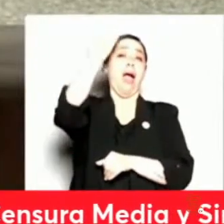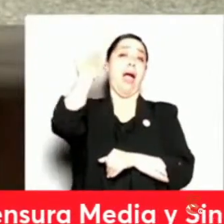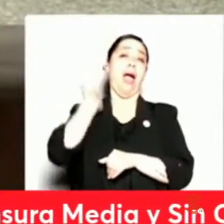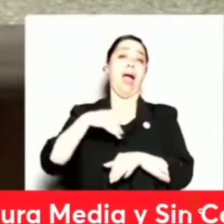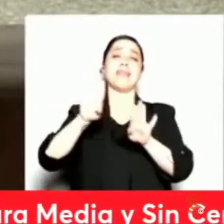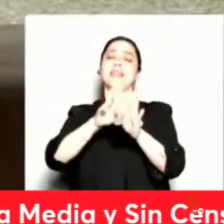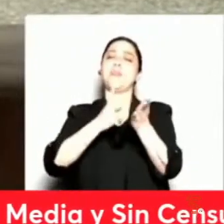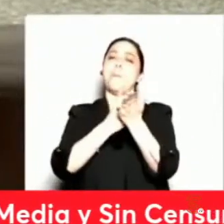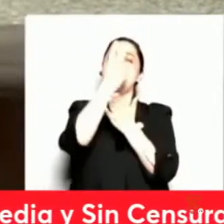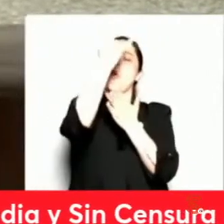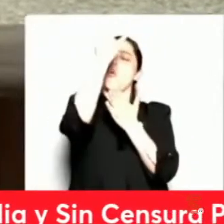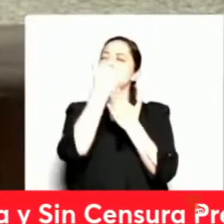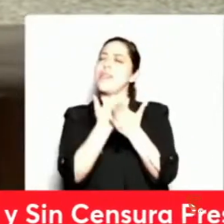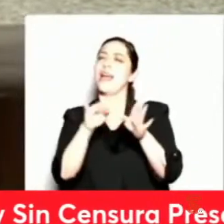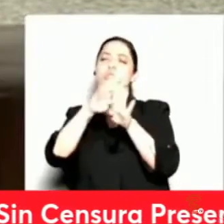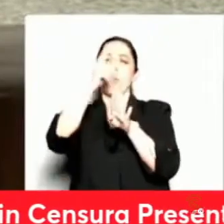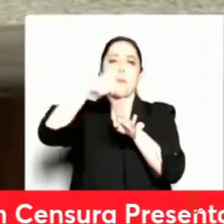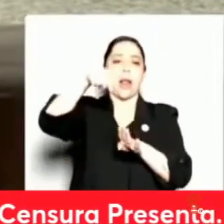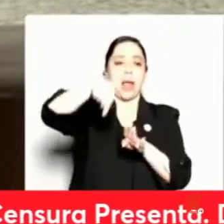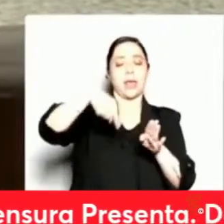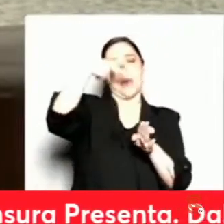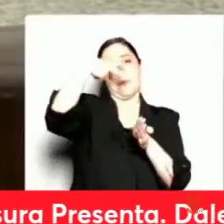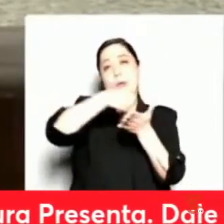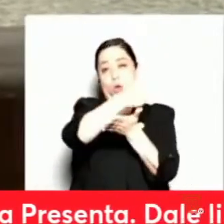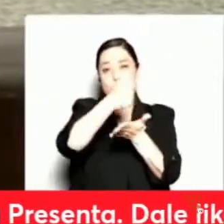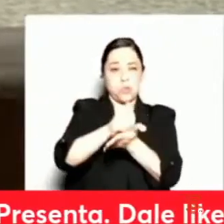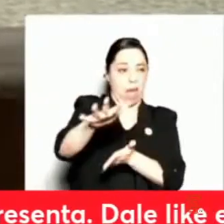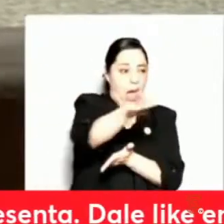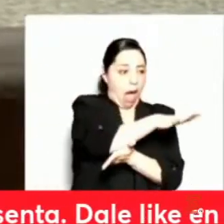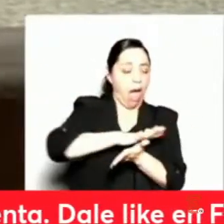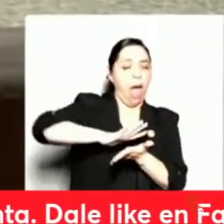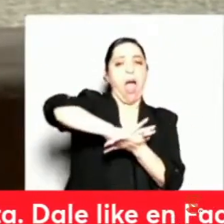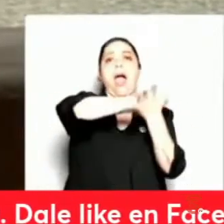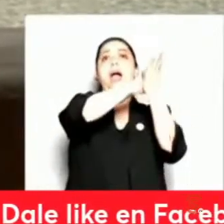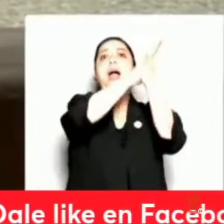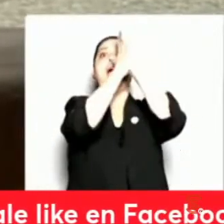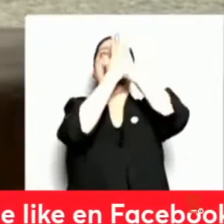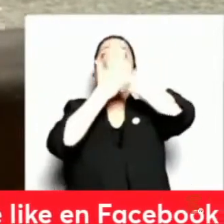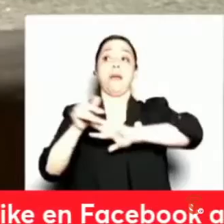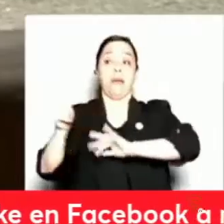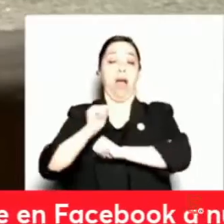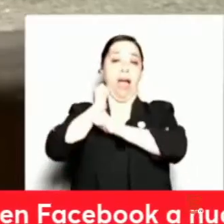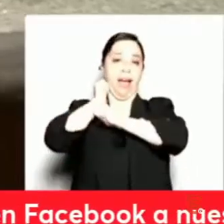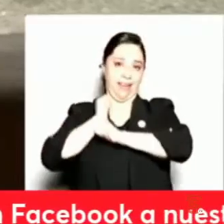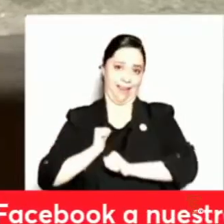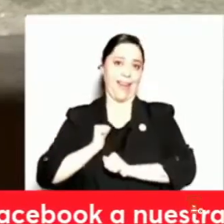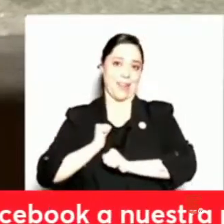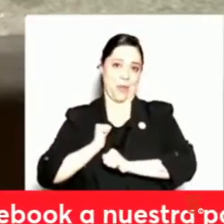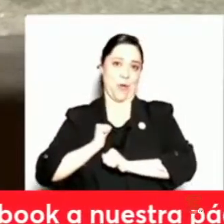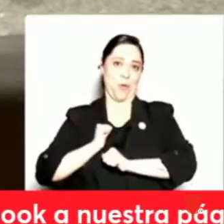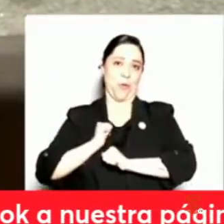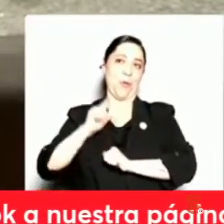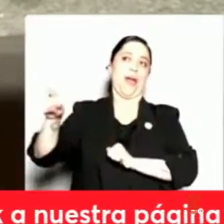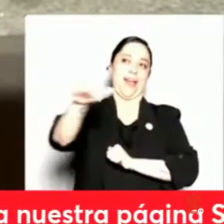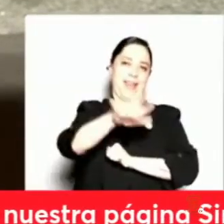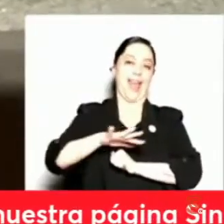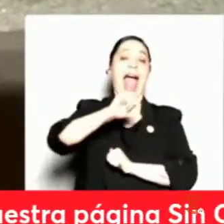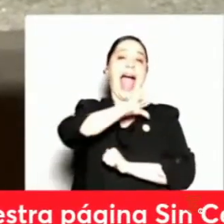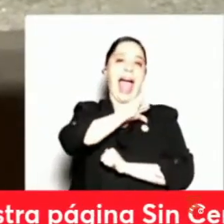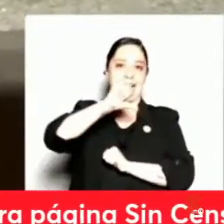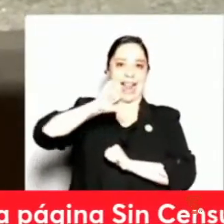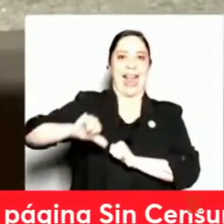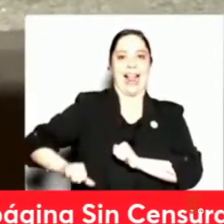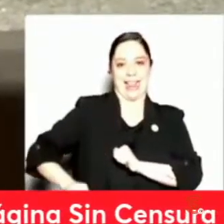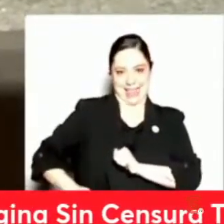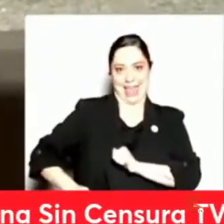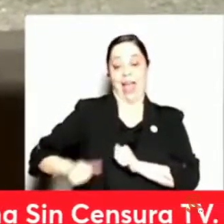grande proyecto de transformación del espacio público realizado en una alcaldía y en la